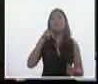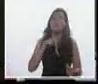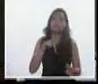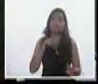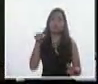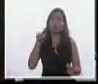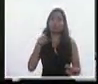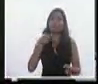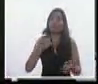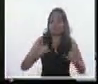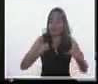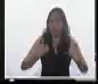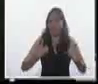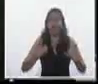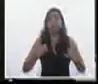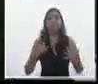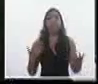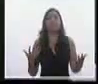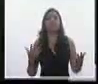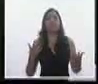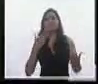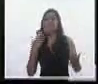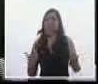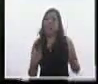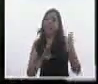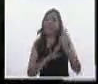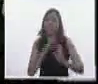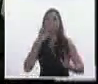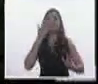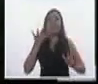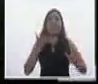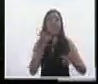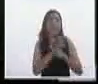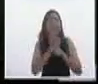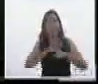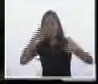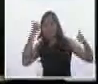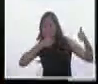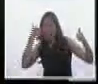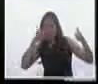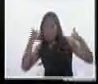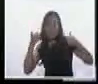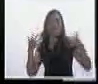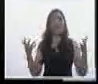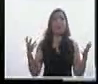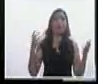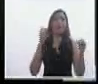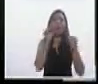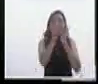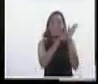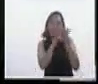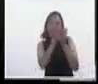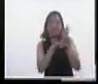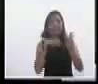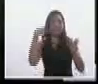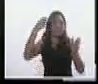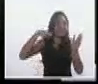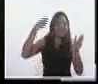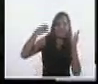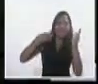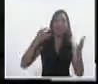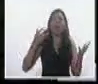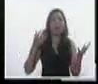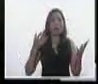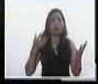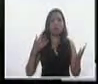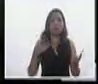muchacho muy talentoso que quieres ser eh No sé licenciado en fotografía o quieres dedicarte a la producción audiovisual y qué crees nada más